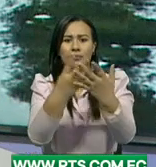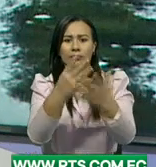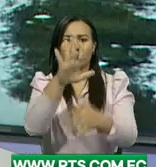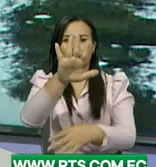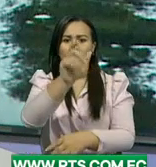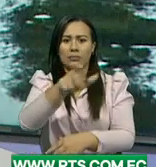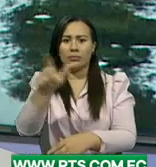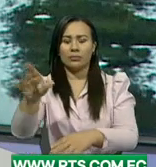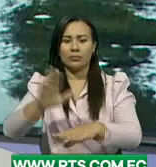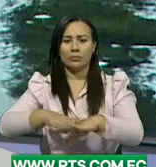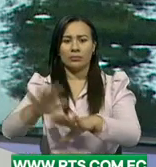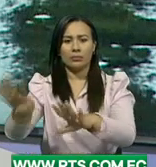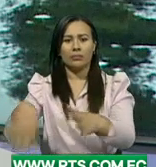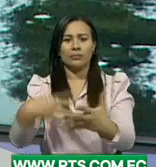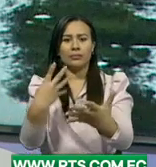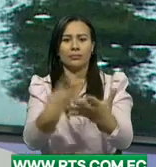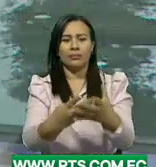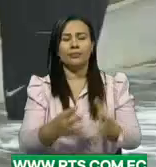detenidas.